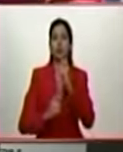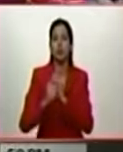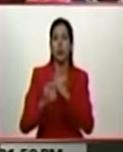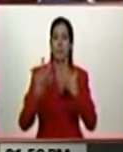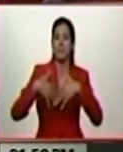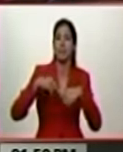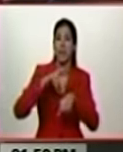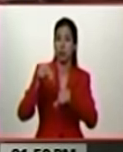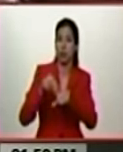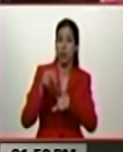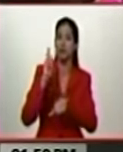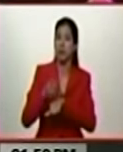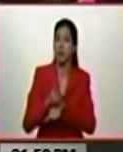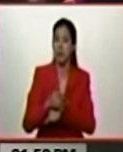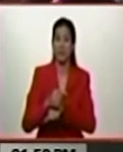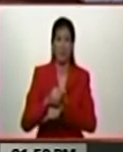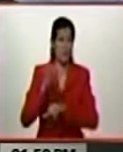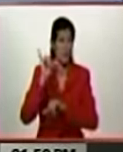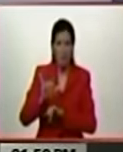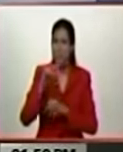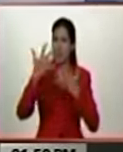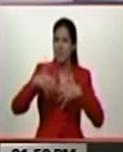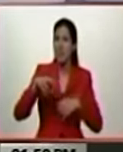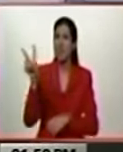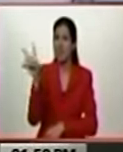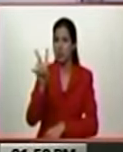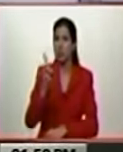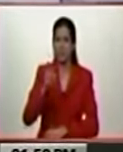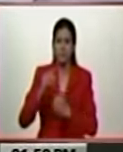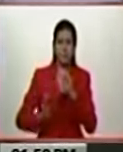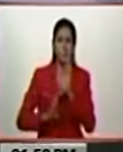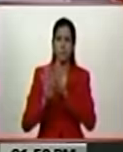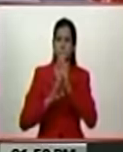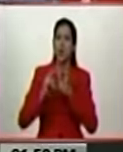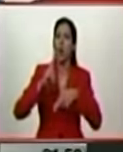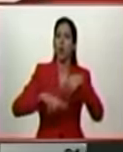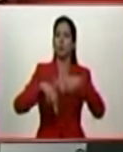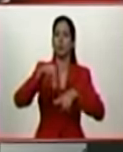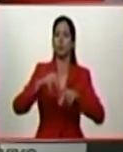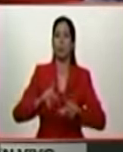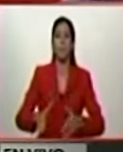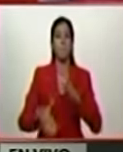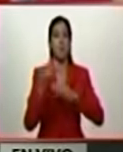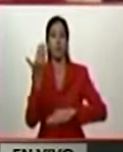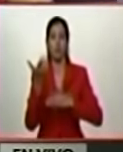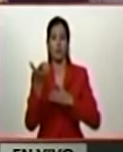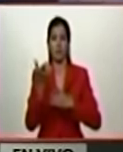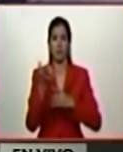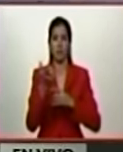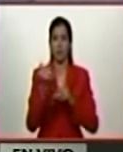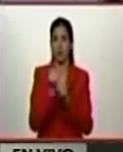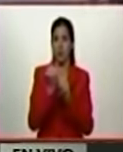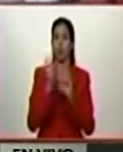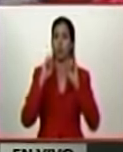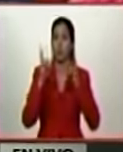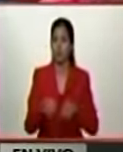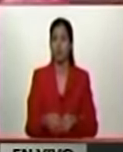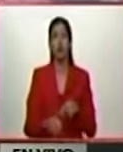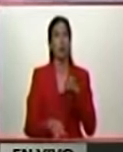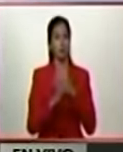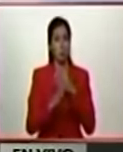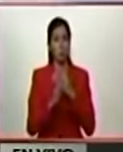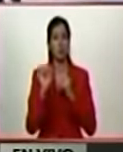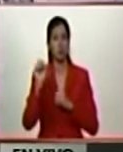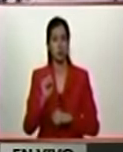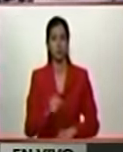el emprendimiento venezolano el que acometa estas importantes obras de modernidad, y aquí lo hemos logrado y seguiremos haciéndolo.